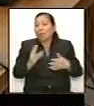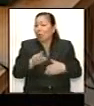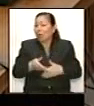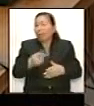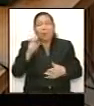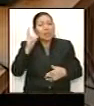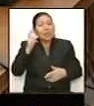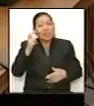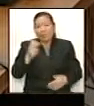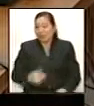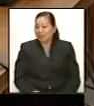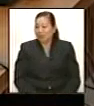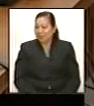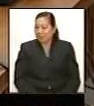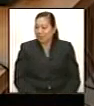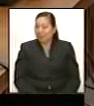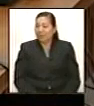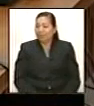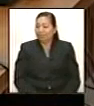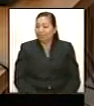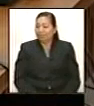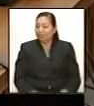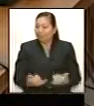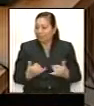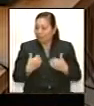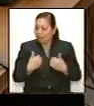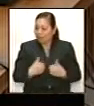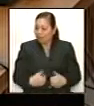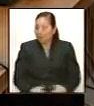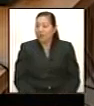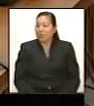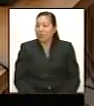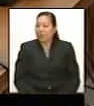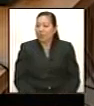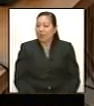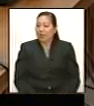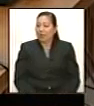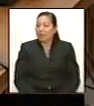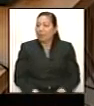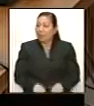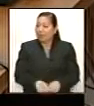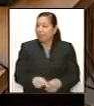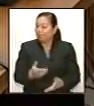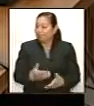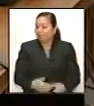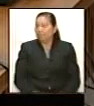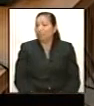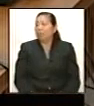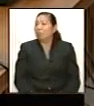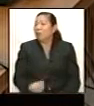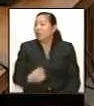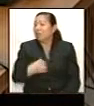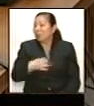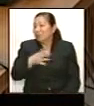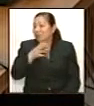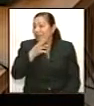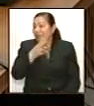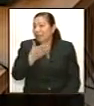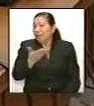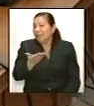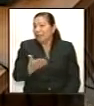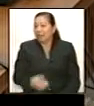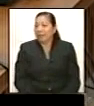a ser escuchadas. Entonces esa abogada o esa activista que fue también se expone porque no sabe lo que le va a pasar,